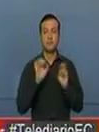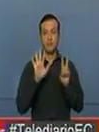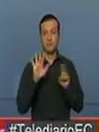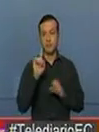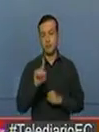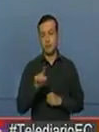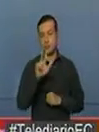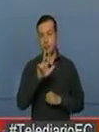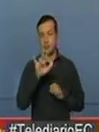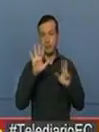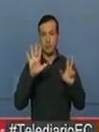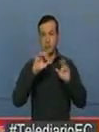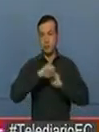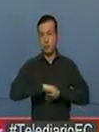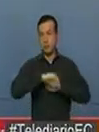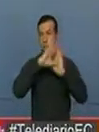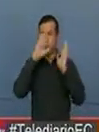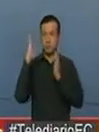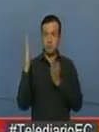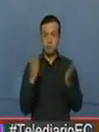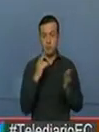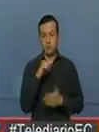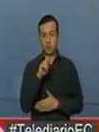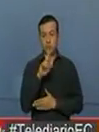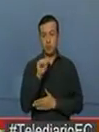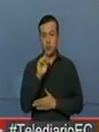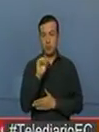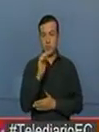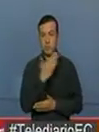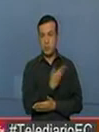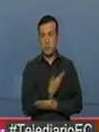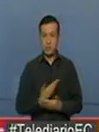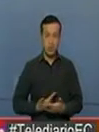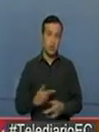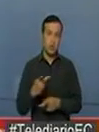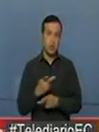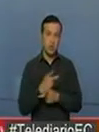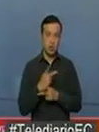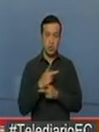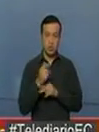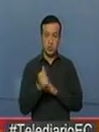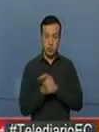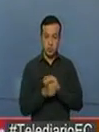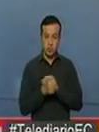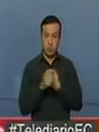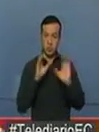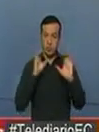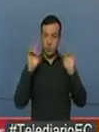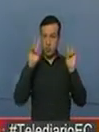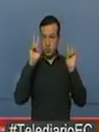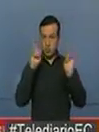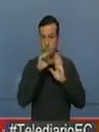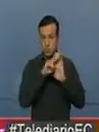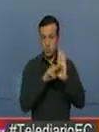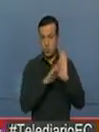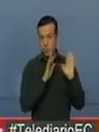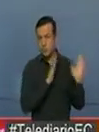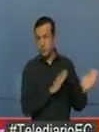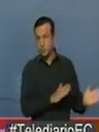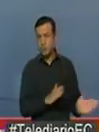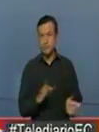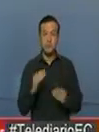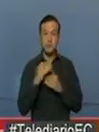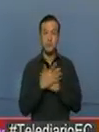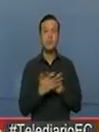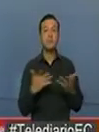7:38 de la mañana. Damos la bienvenida a Norman Wright, presidente del Consejo de Gobiernos de Galápagos, para hablar sobre los protocolos y acciones preventivas